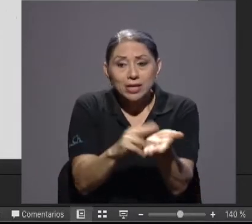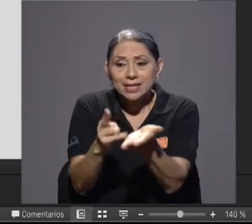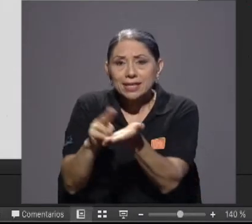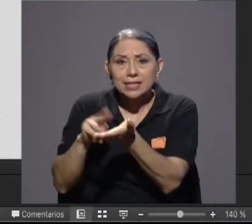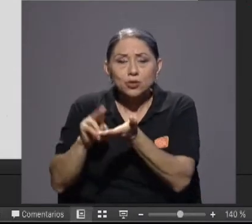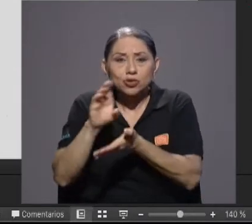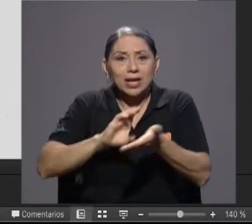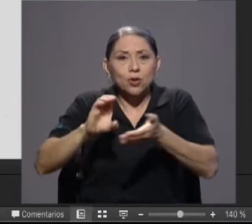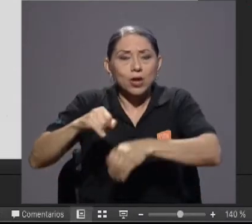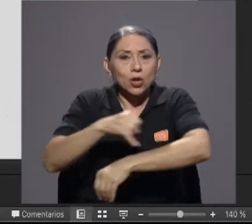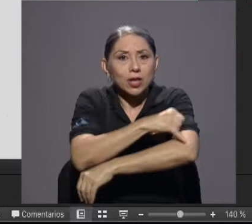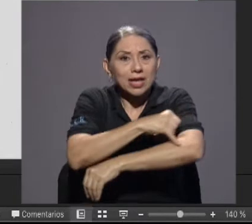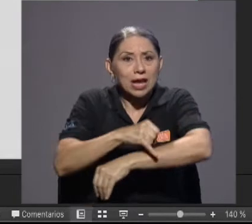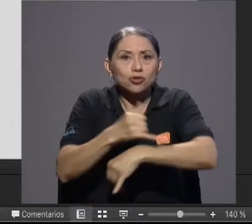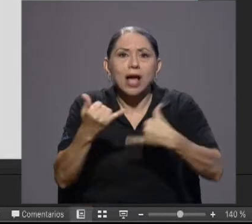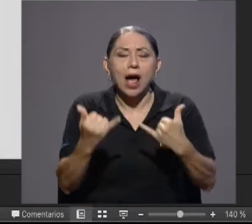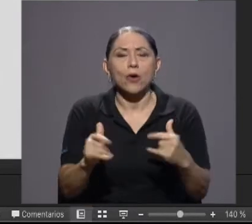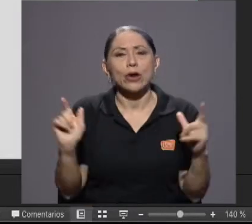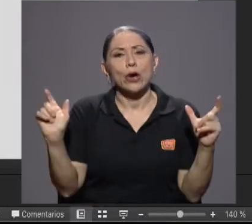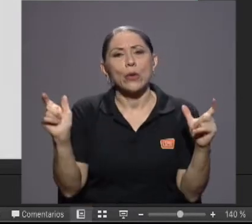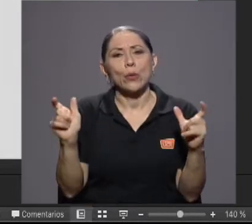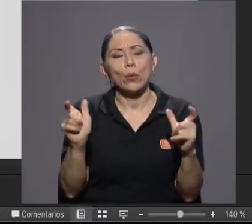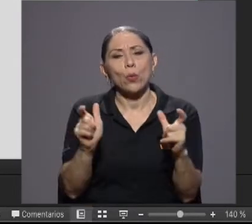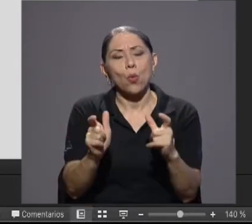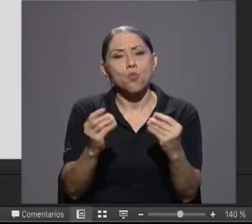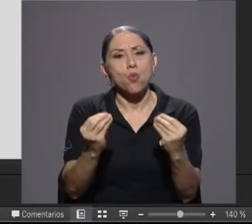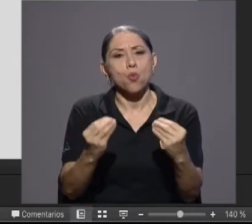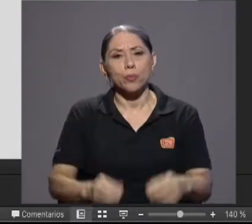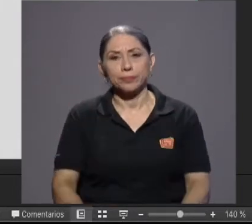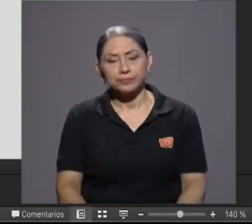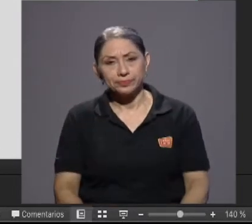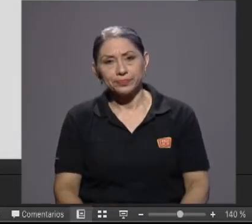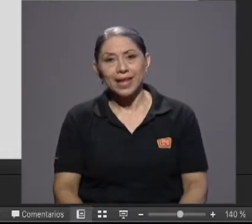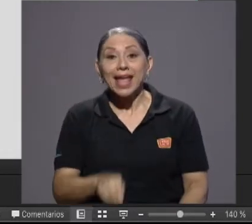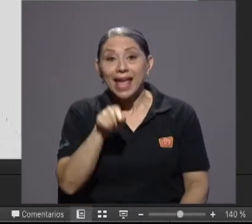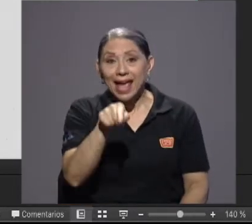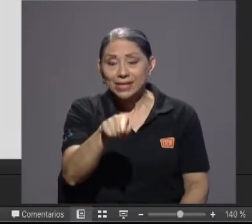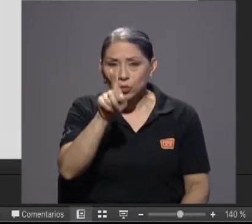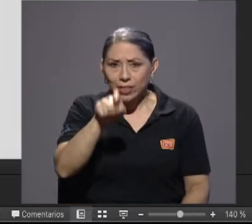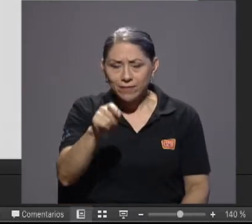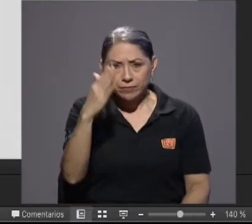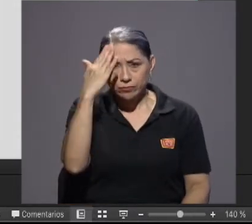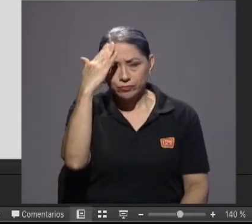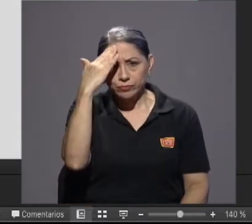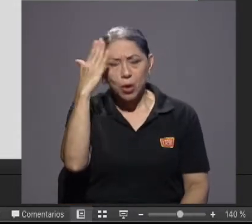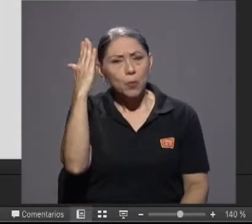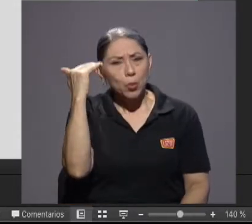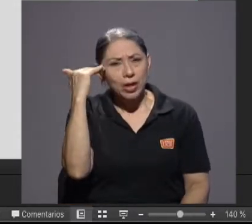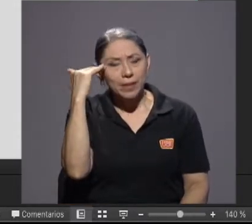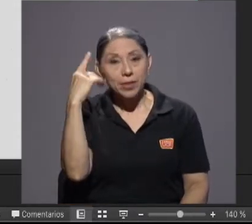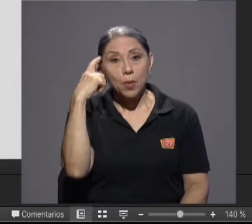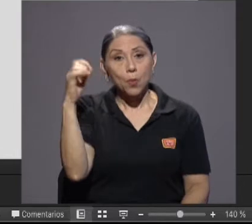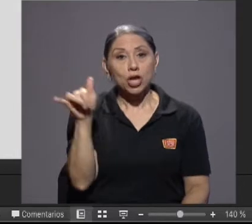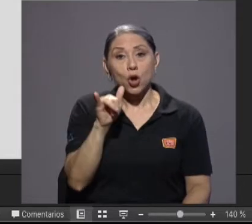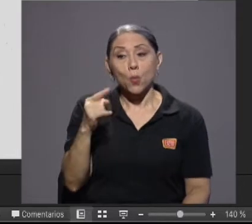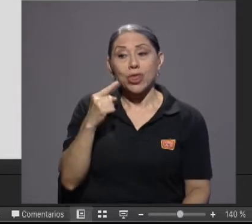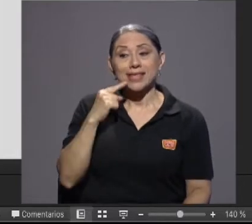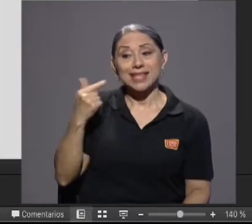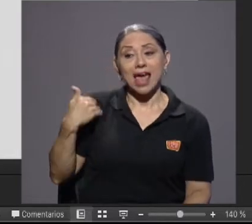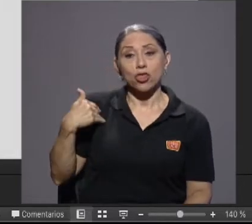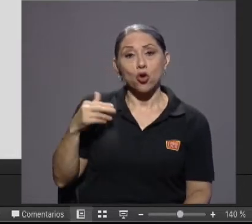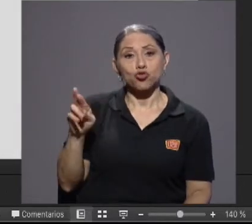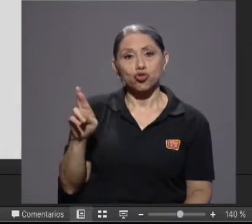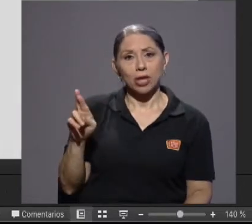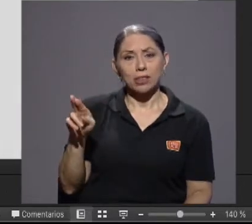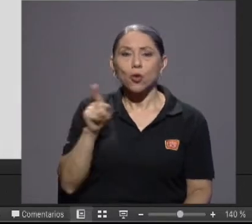de Ingenieros se ha disminuido considerablemente. Eso hay que tomarlo en consideración porque lo que decía don Rosendo es muy